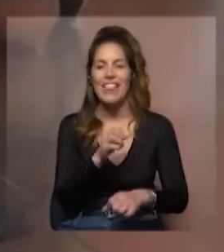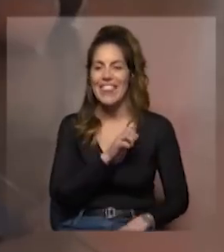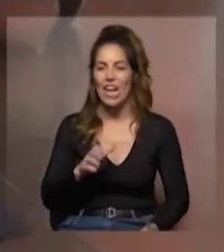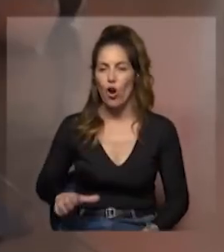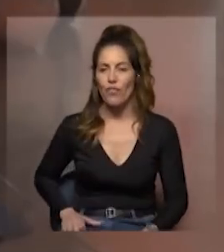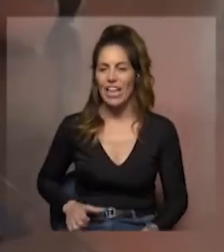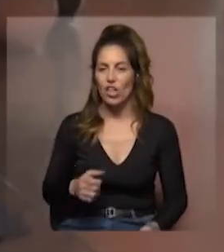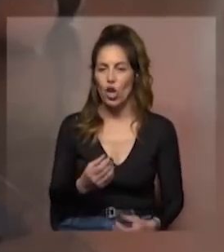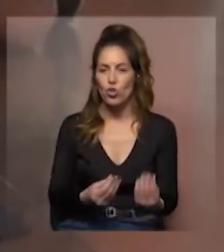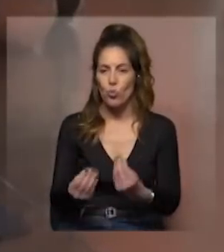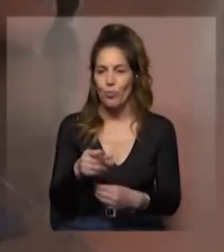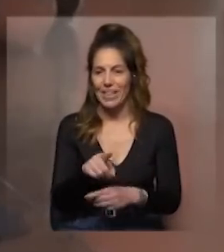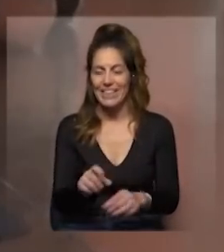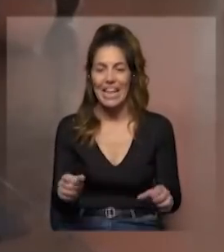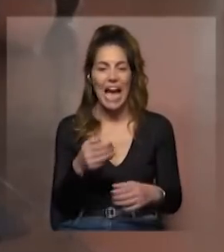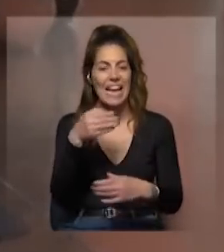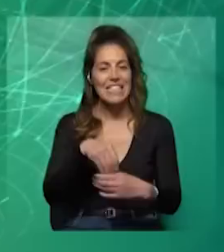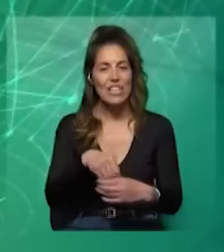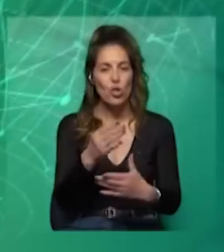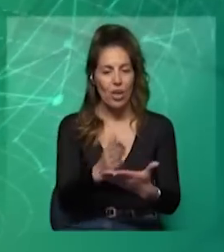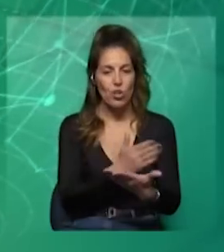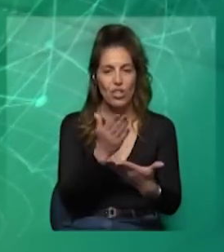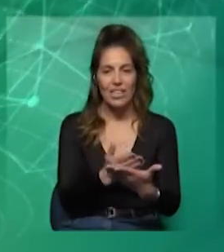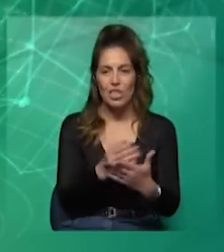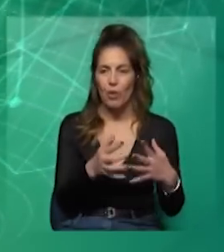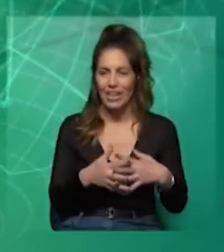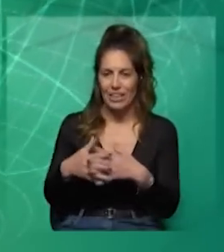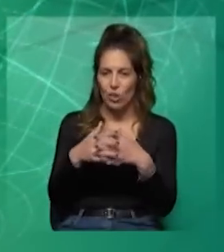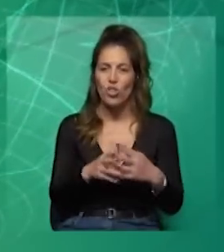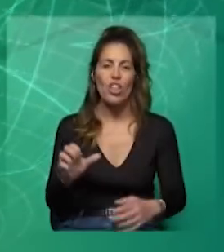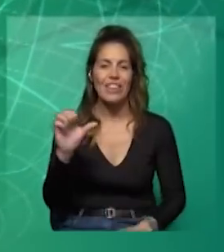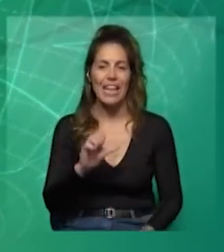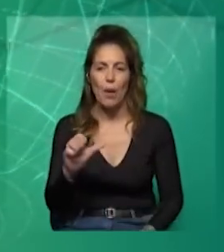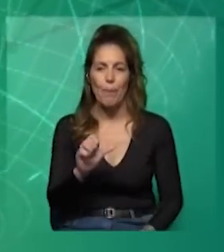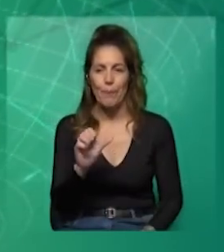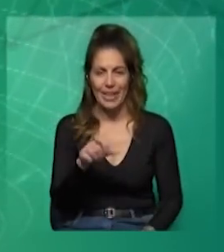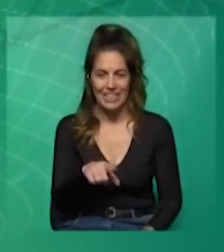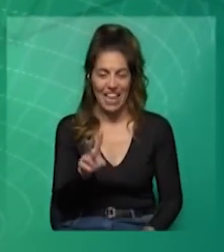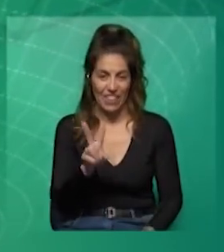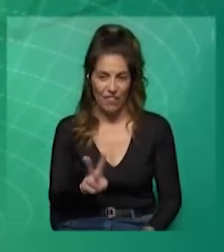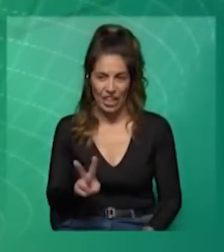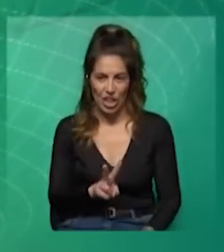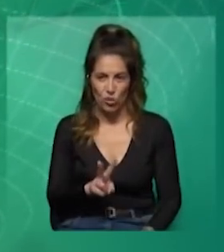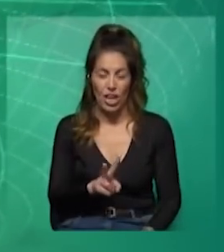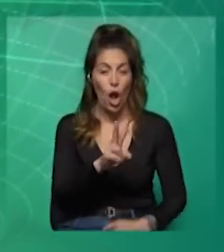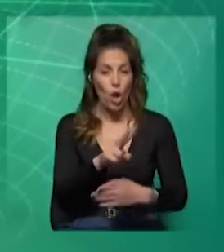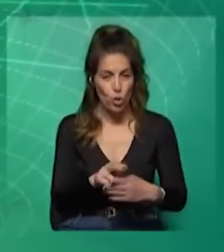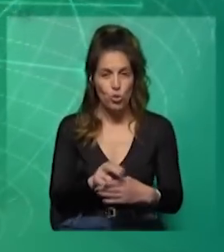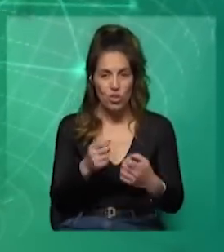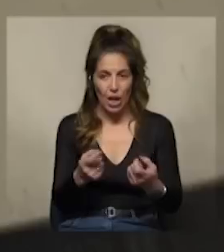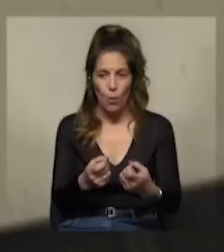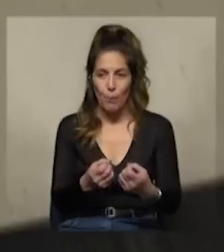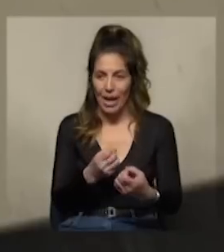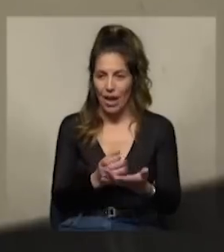interino obtuvieron acceso a los archivos en Estados Unidos de las filiales de la empresa petróleo de Venezuela y los utilizaron para su